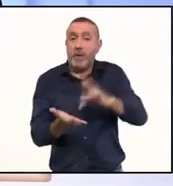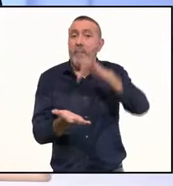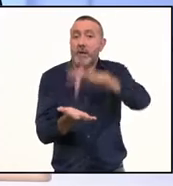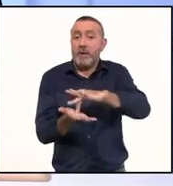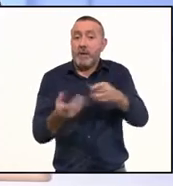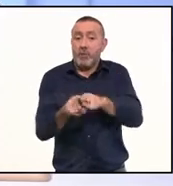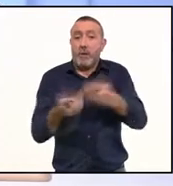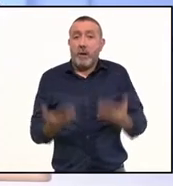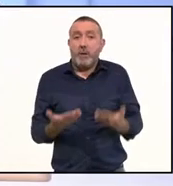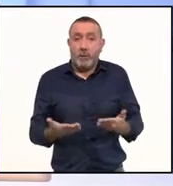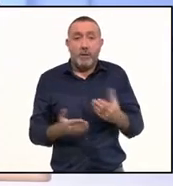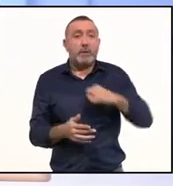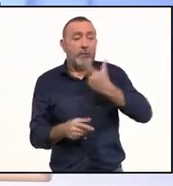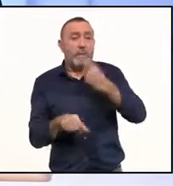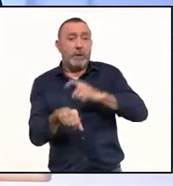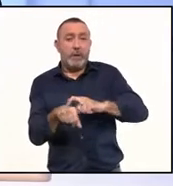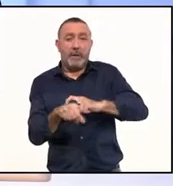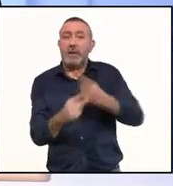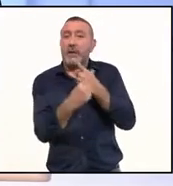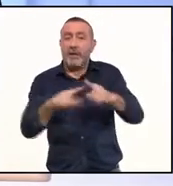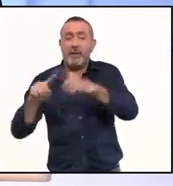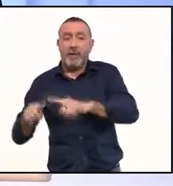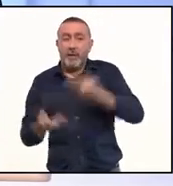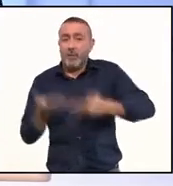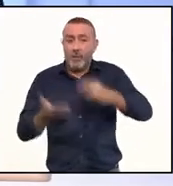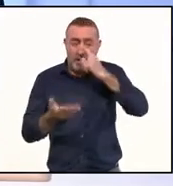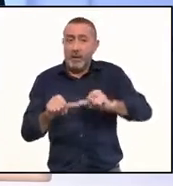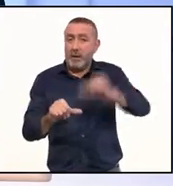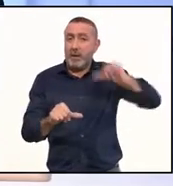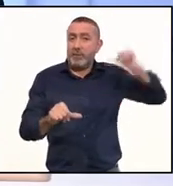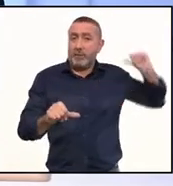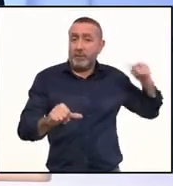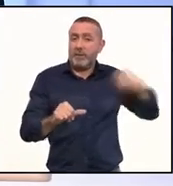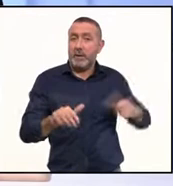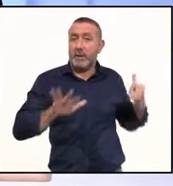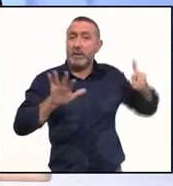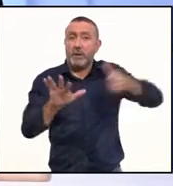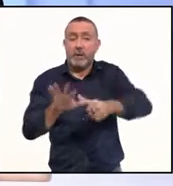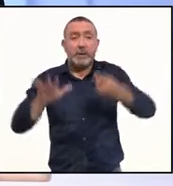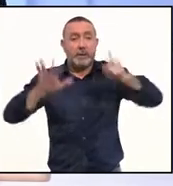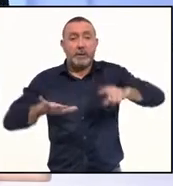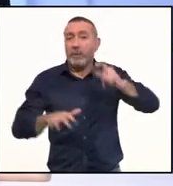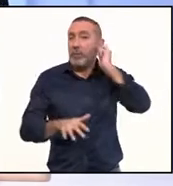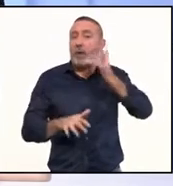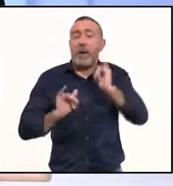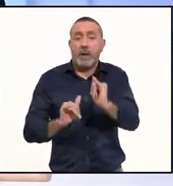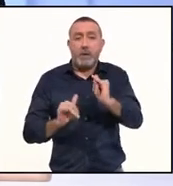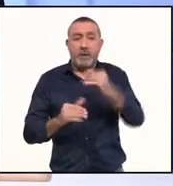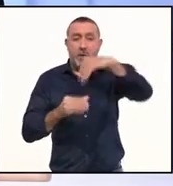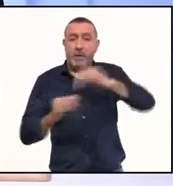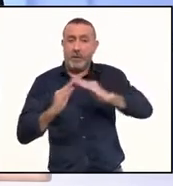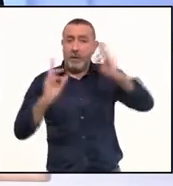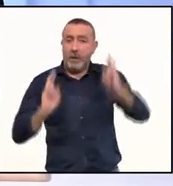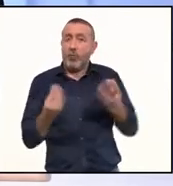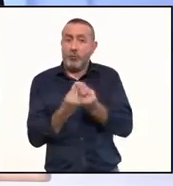que hay una característica que lo hace diferente de años anteriores y es que durante seis meses ha habido mujeres encerradas en casa con